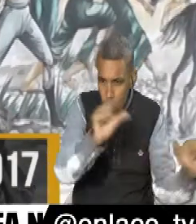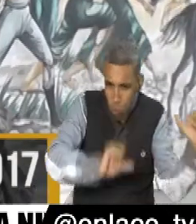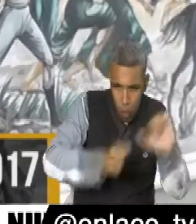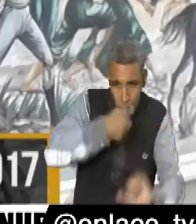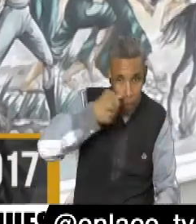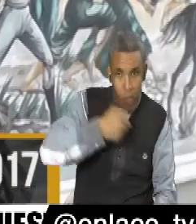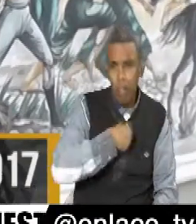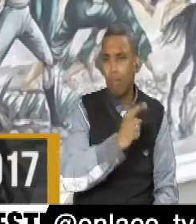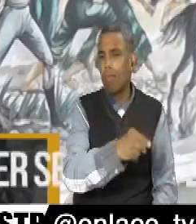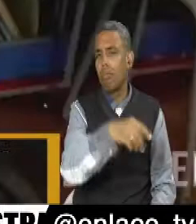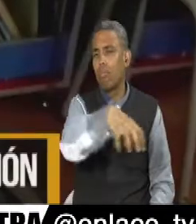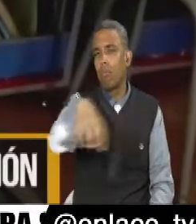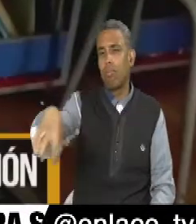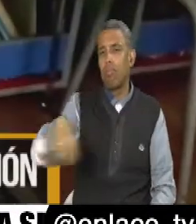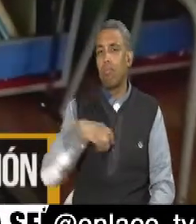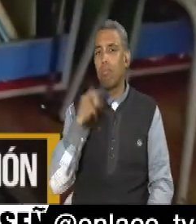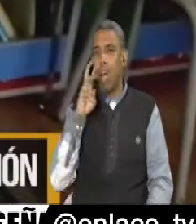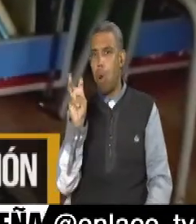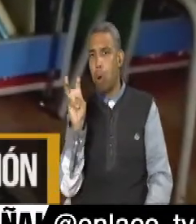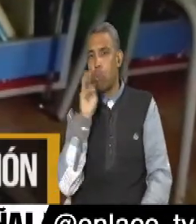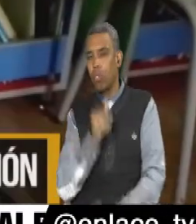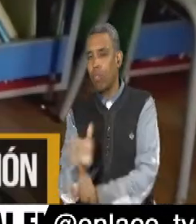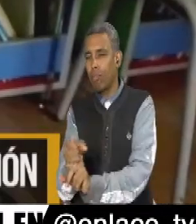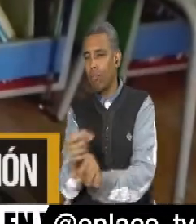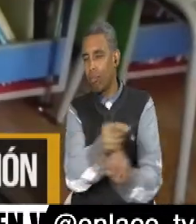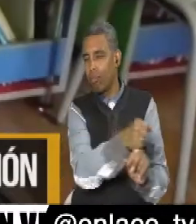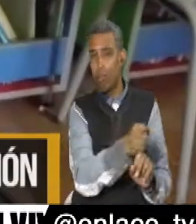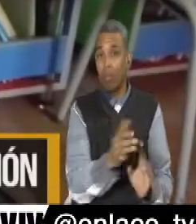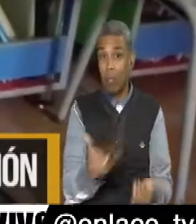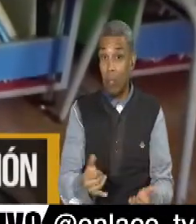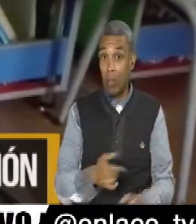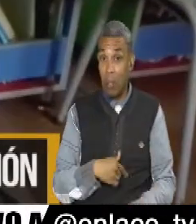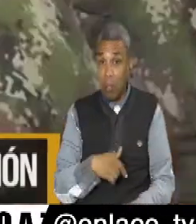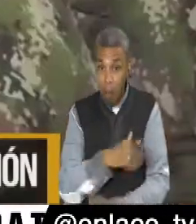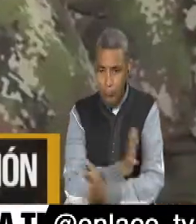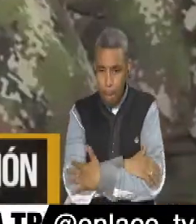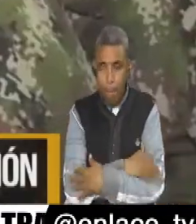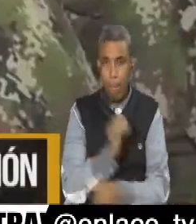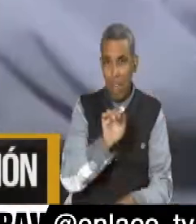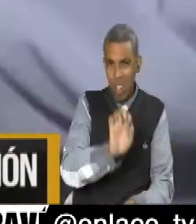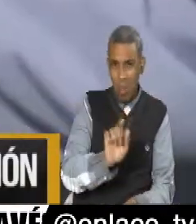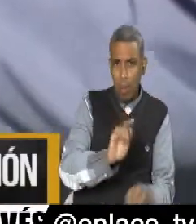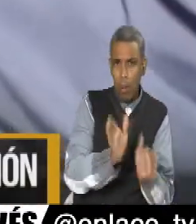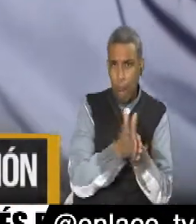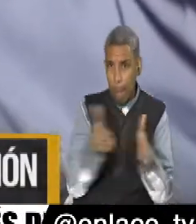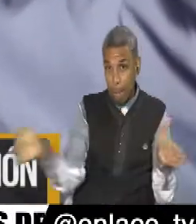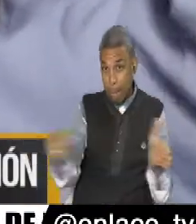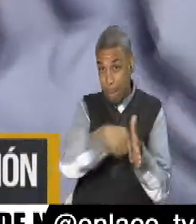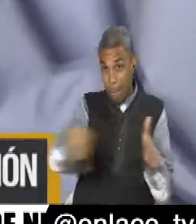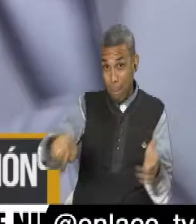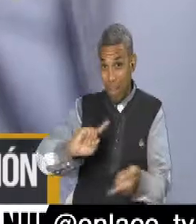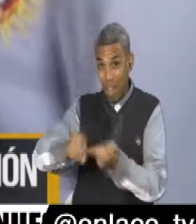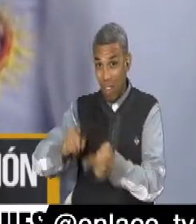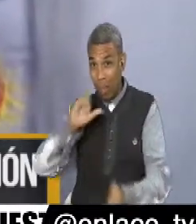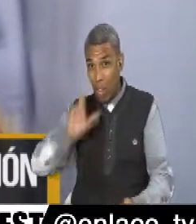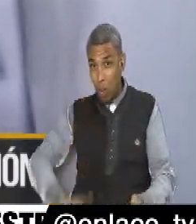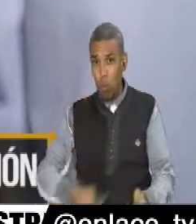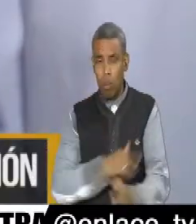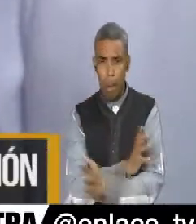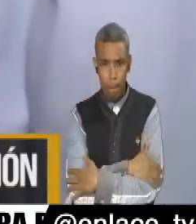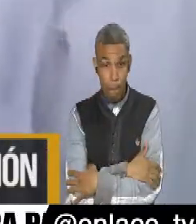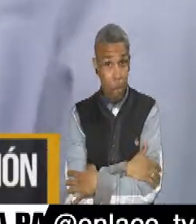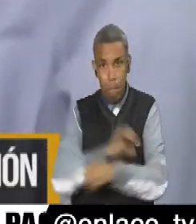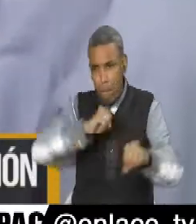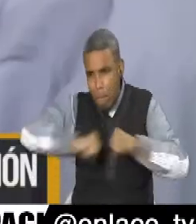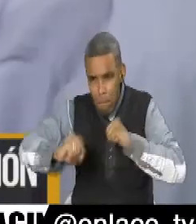de clorhidrato de cocaína. Las acciones sociales que impactaron por lo menos a 20.000 personas en las zonas anteriormente mencionadas